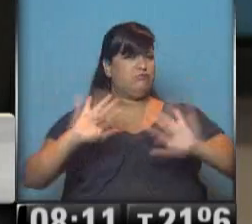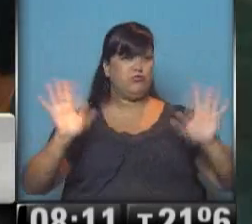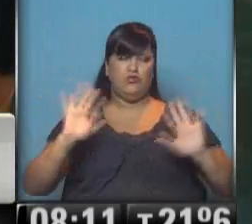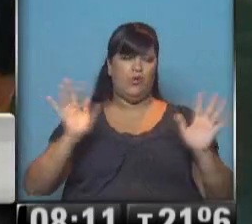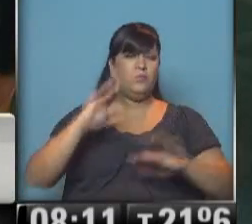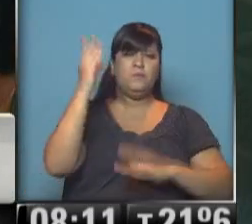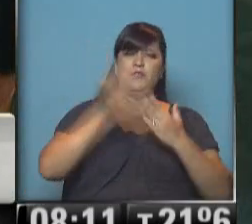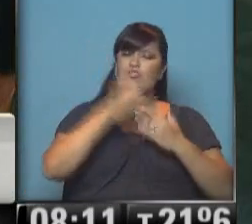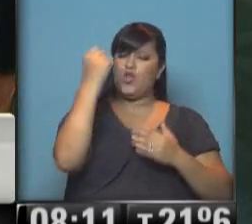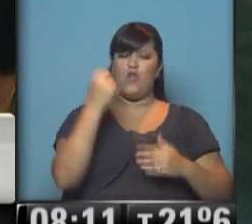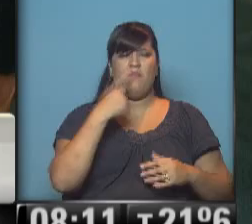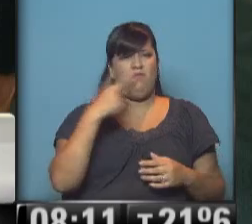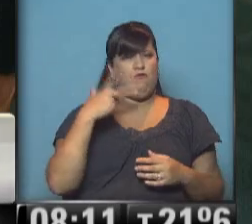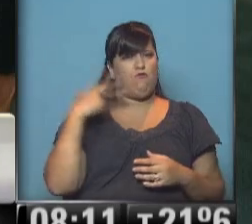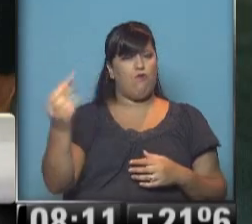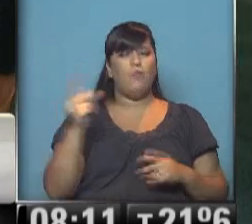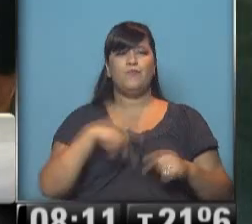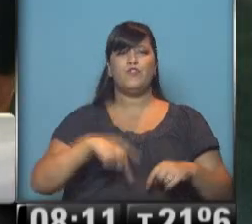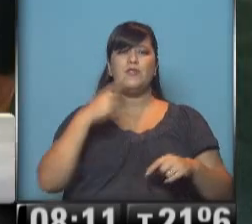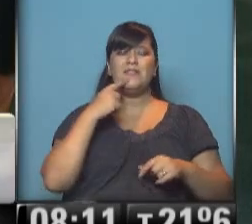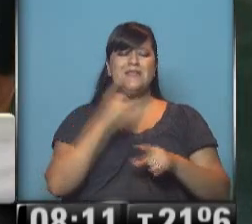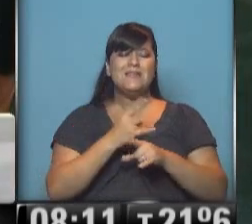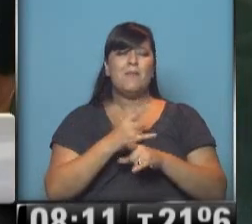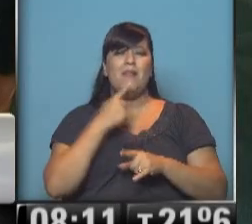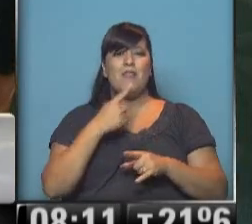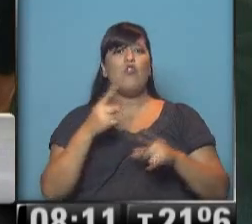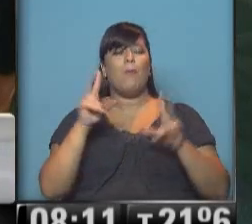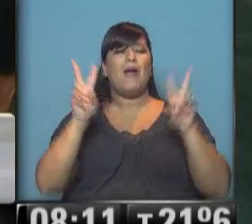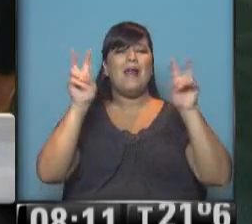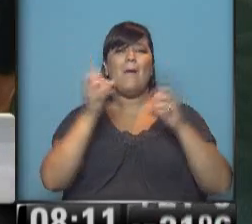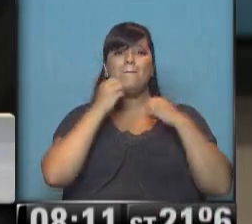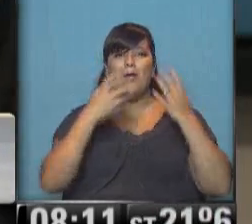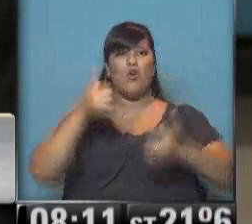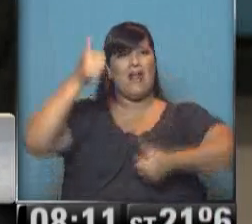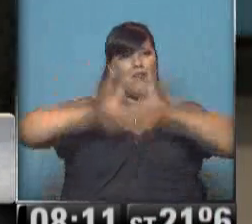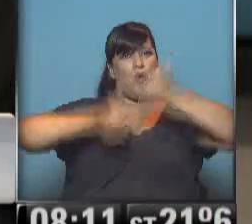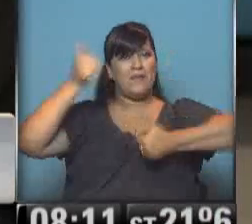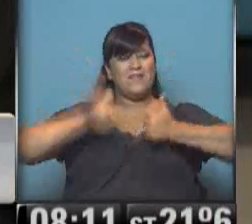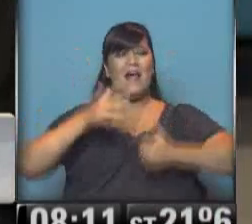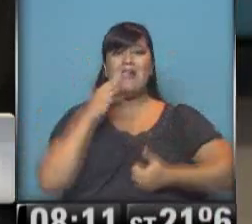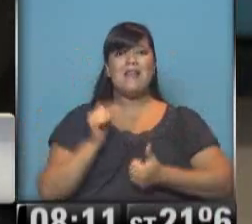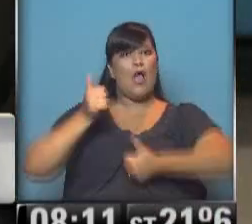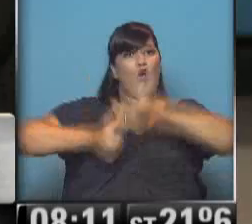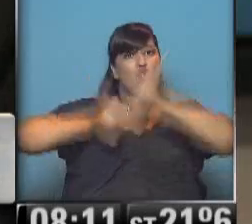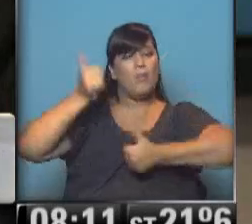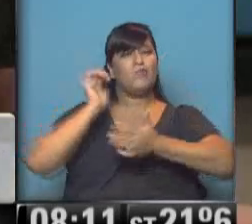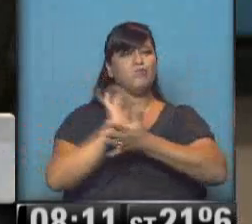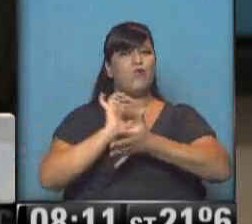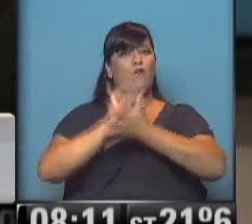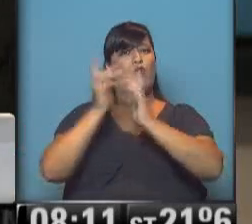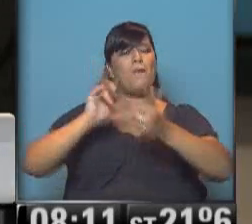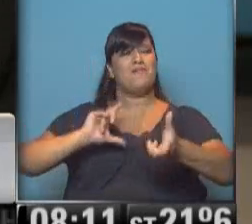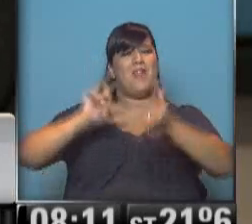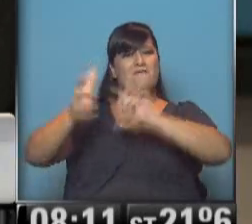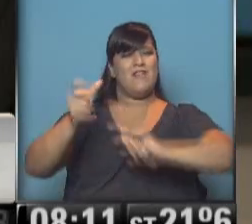recuperar yo siempre lo pongo entre comillas competitividad en competitividad en realidad uno tiene que traducir como transferencia ingresase a